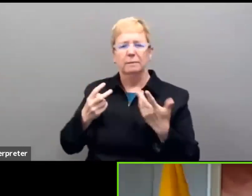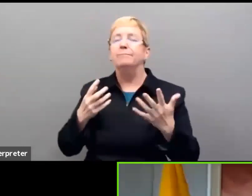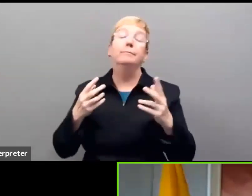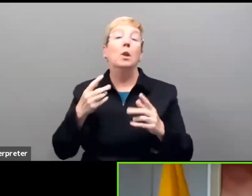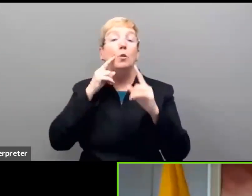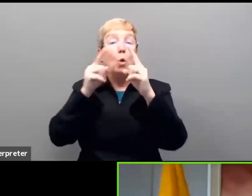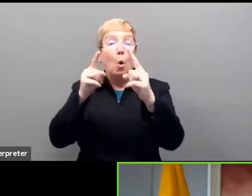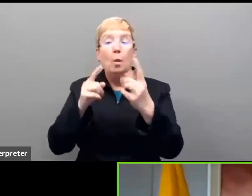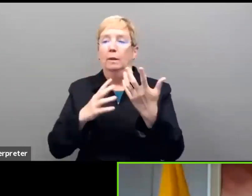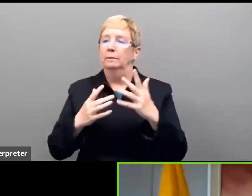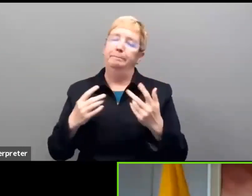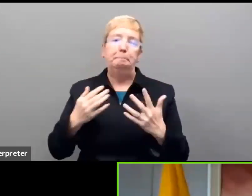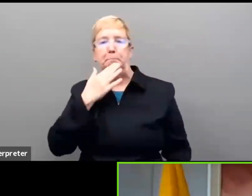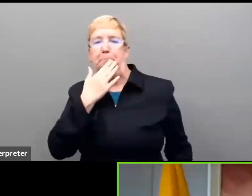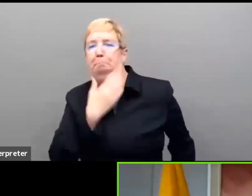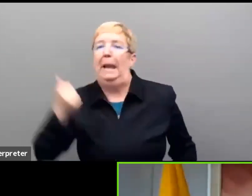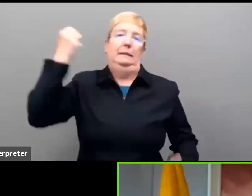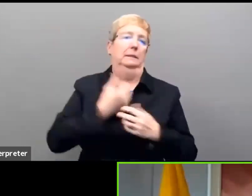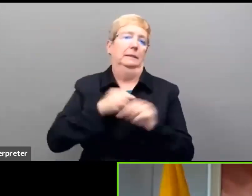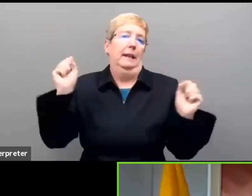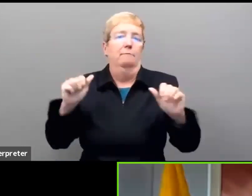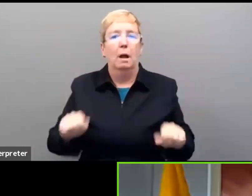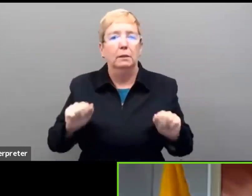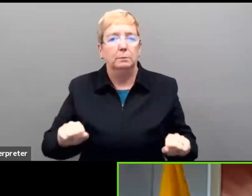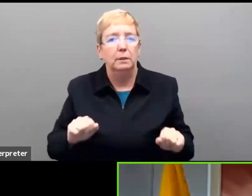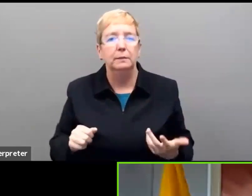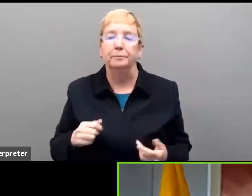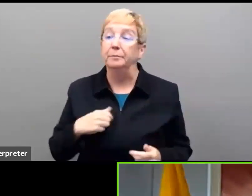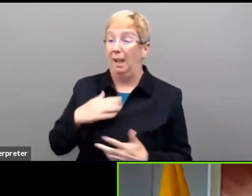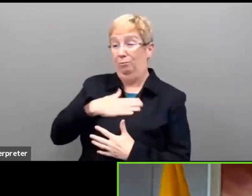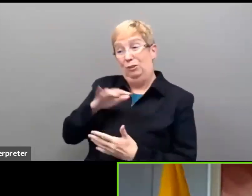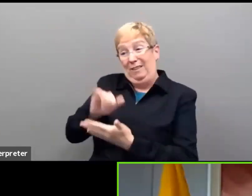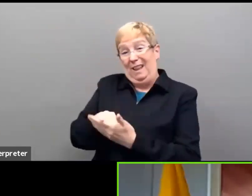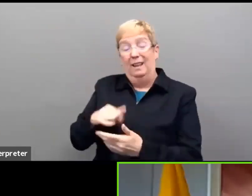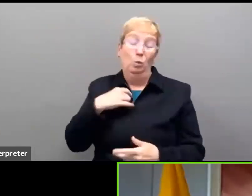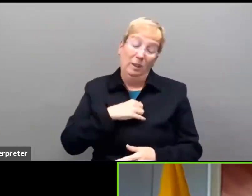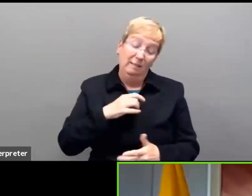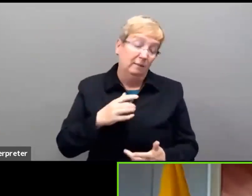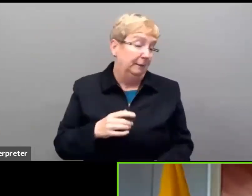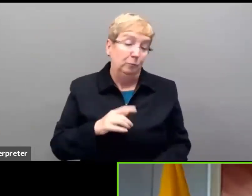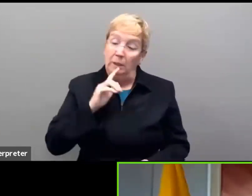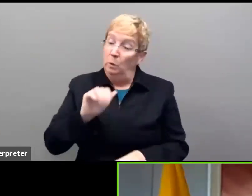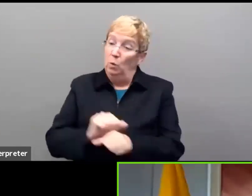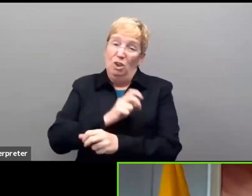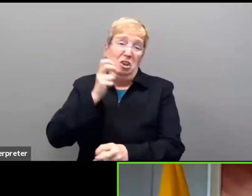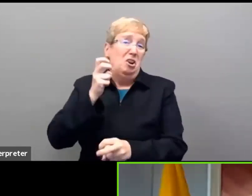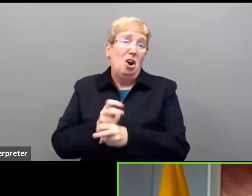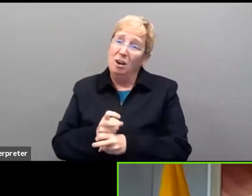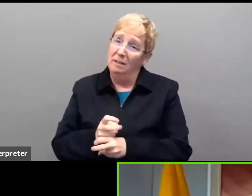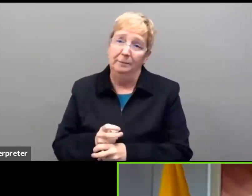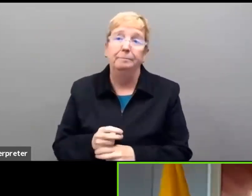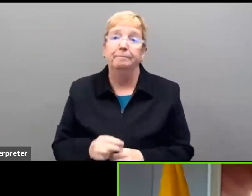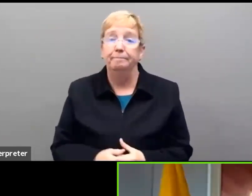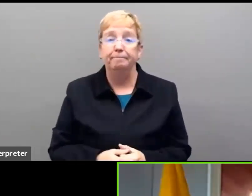razón, ellos han hecho un trabajo adicional. Sé que algunos de los proveedores participarán virtualmente, entonces en